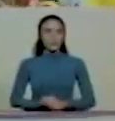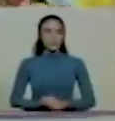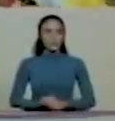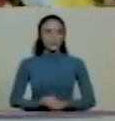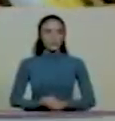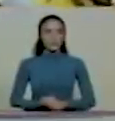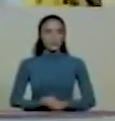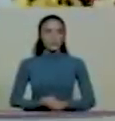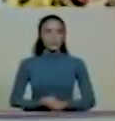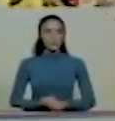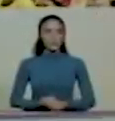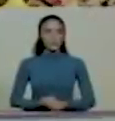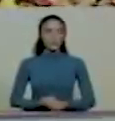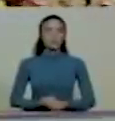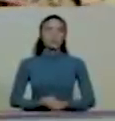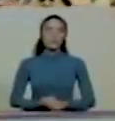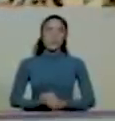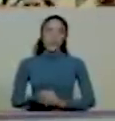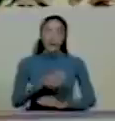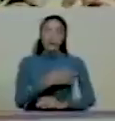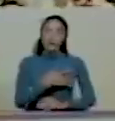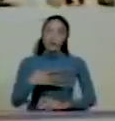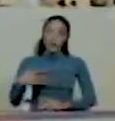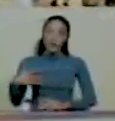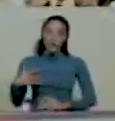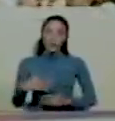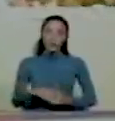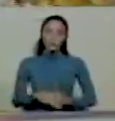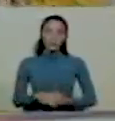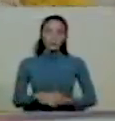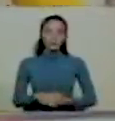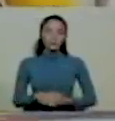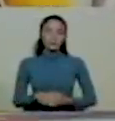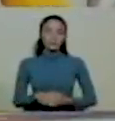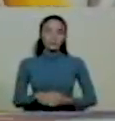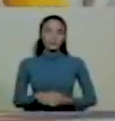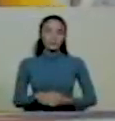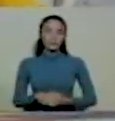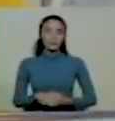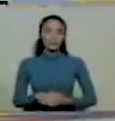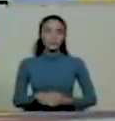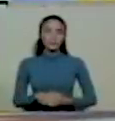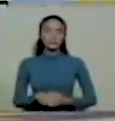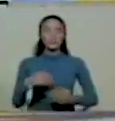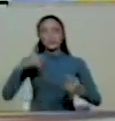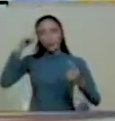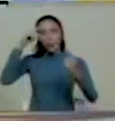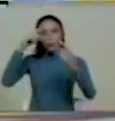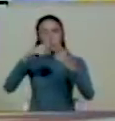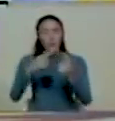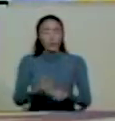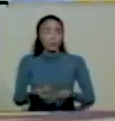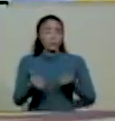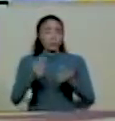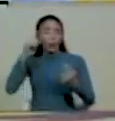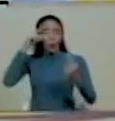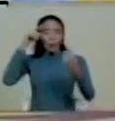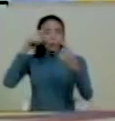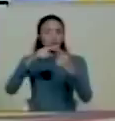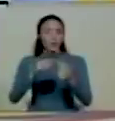Yo quiero, además, ministro, así se lo dije, nosotros tenemos una meta grande.